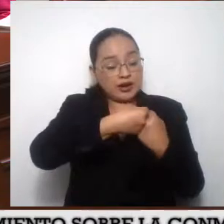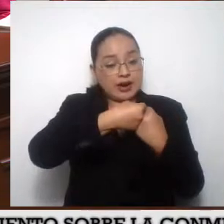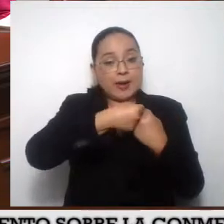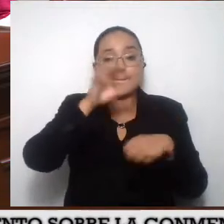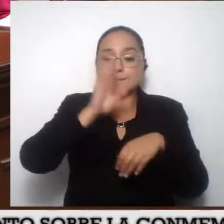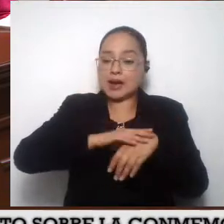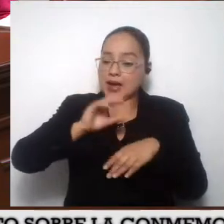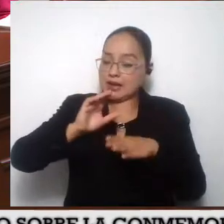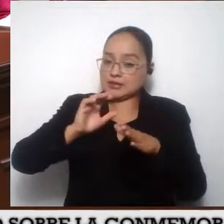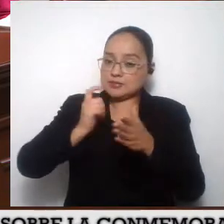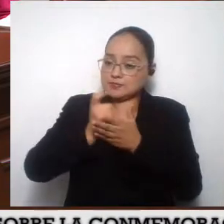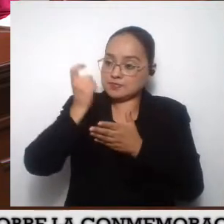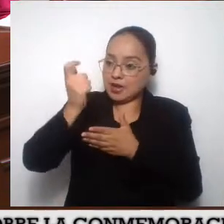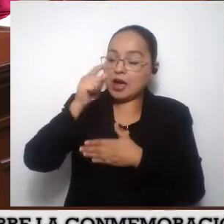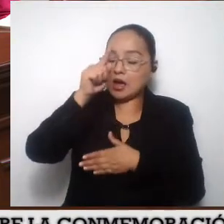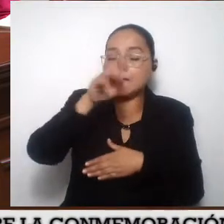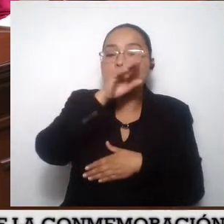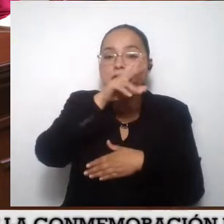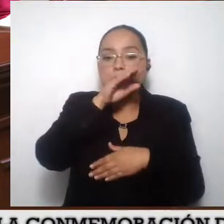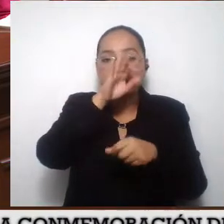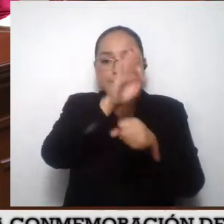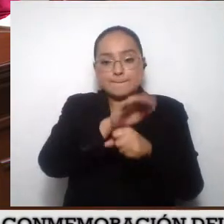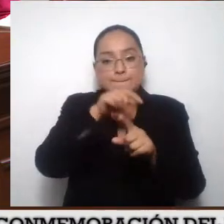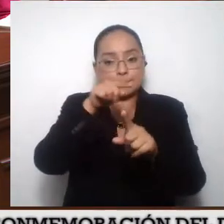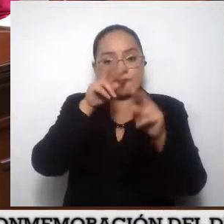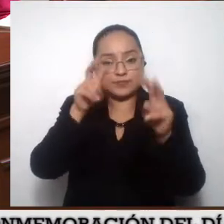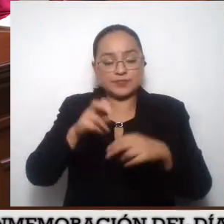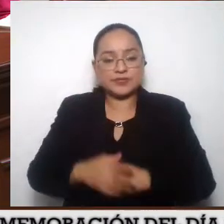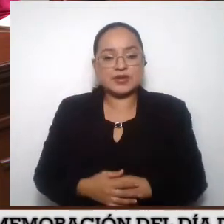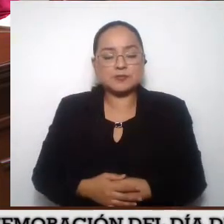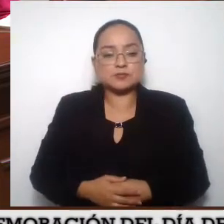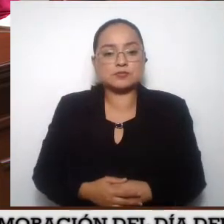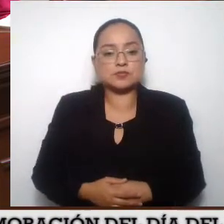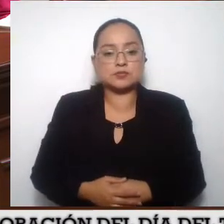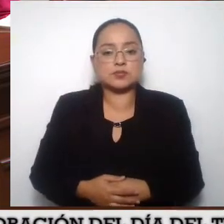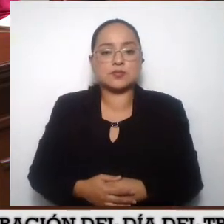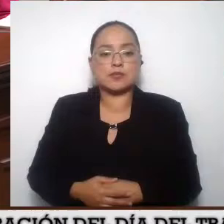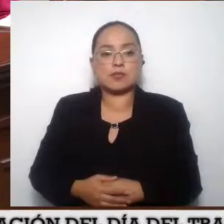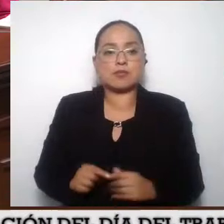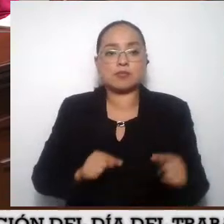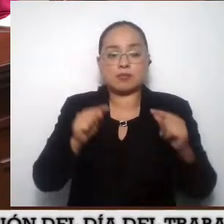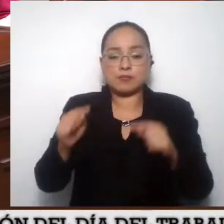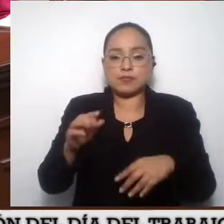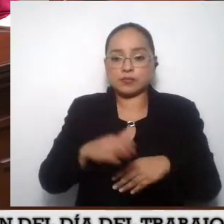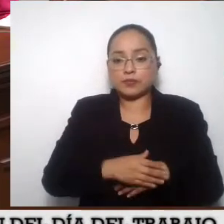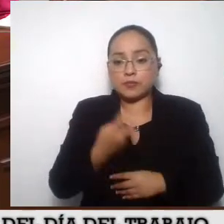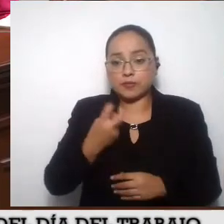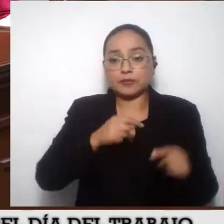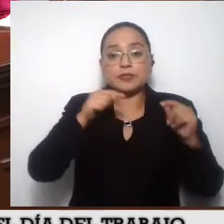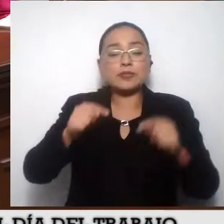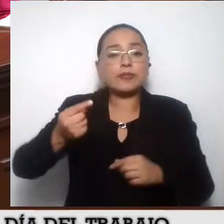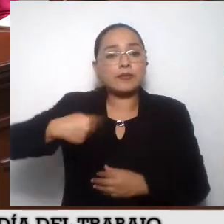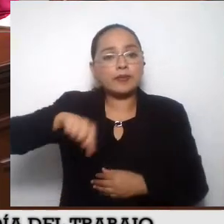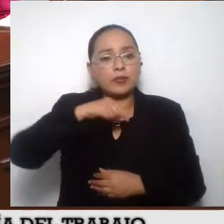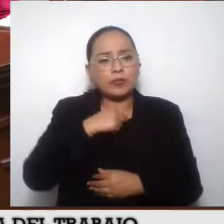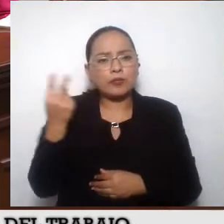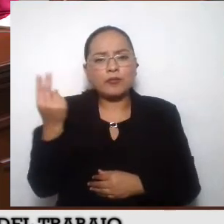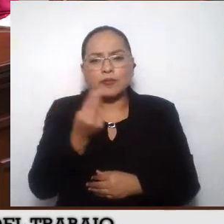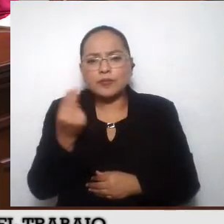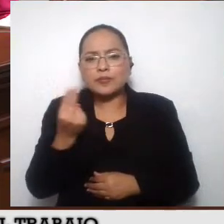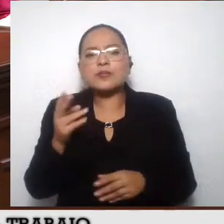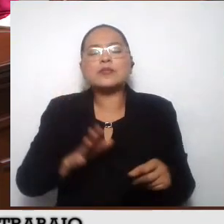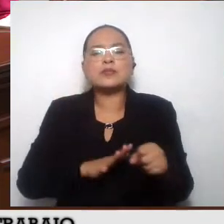mayor beneficiadas en este término. Por eso nosotros requerimos de que ya